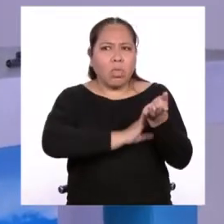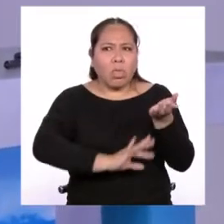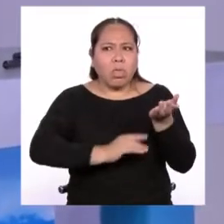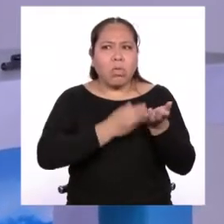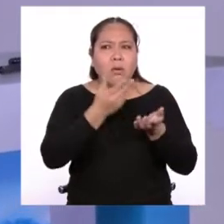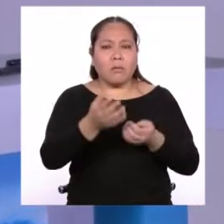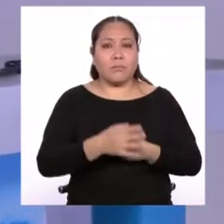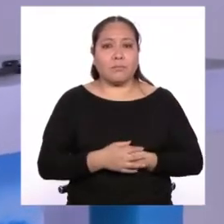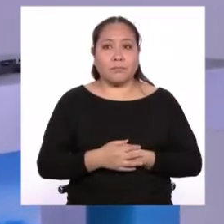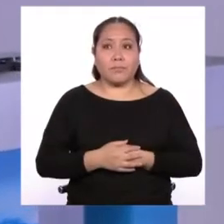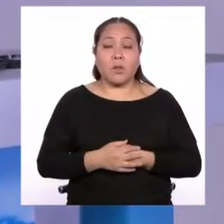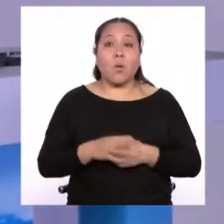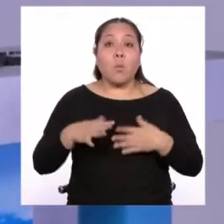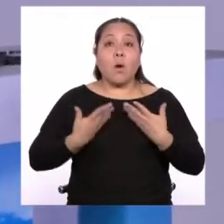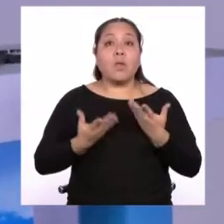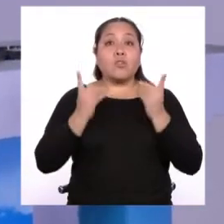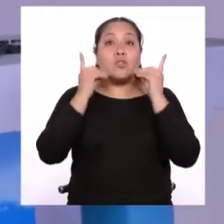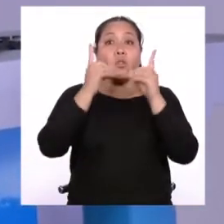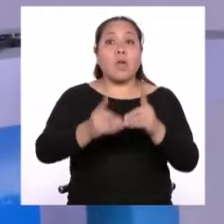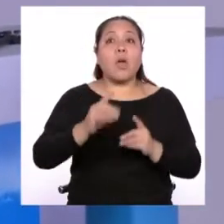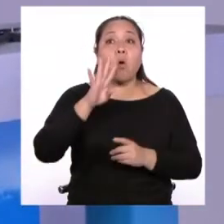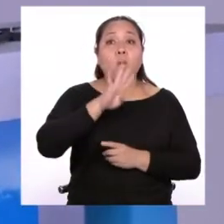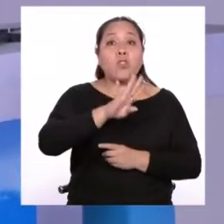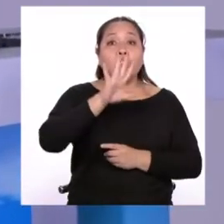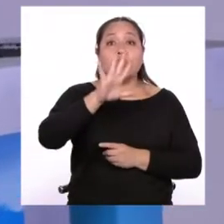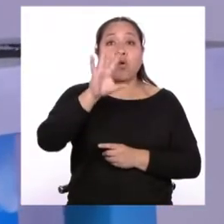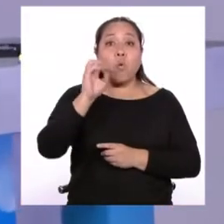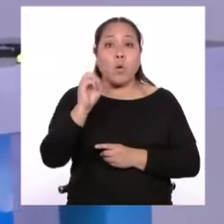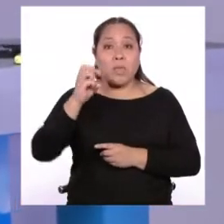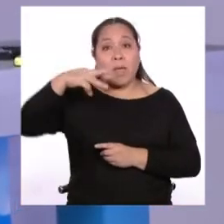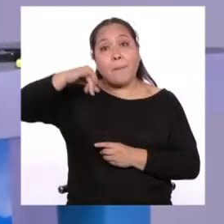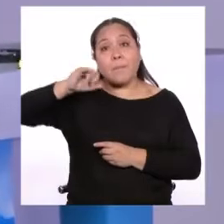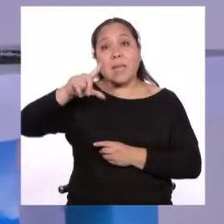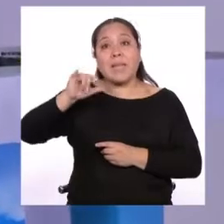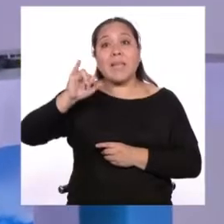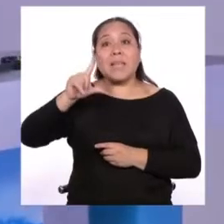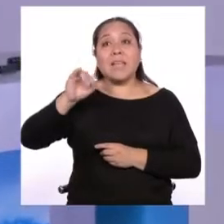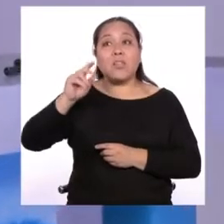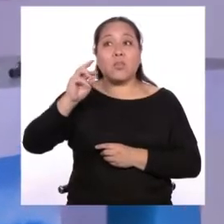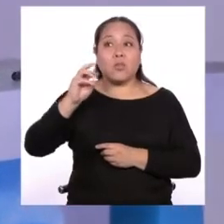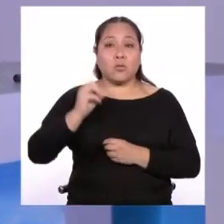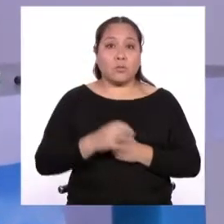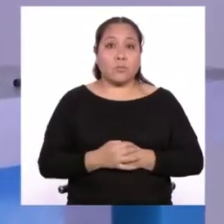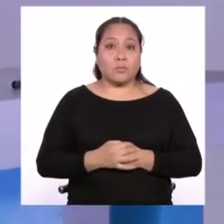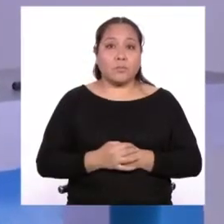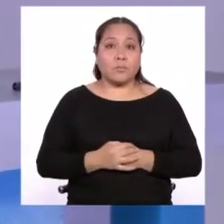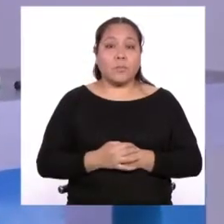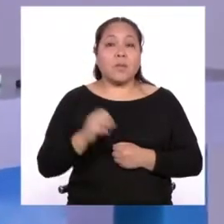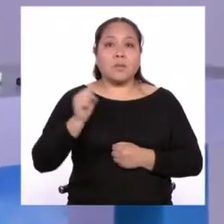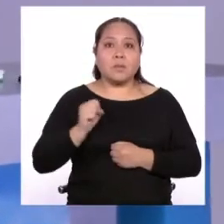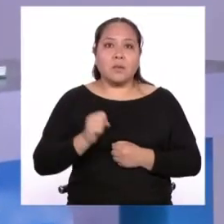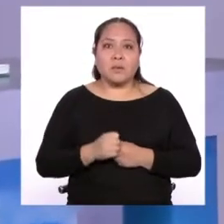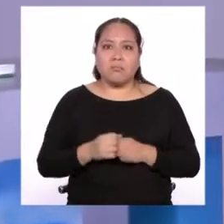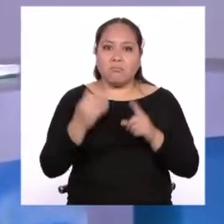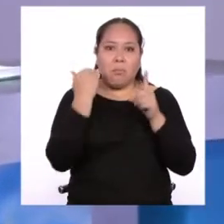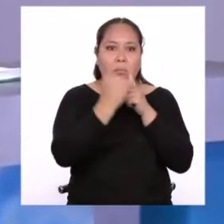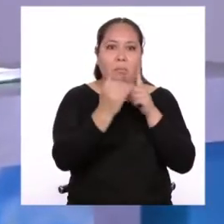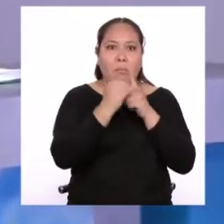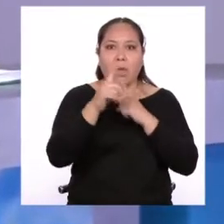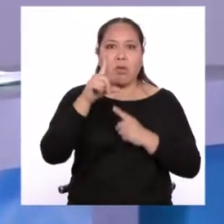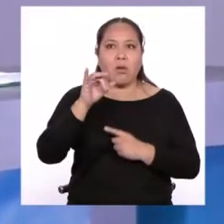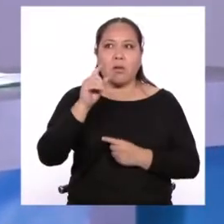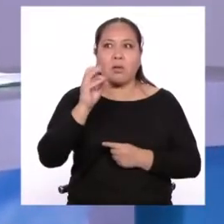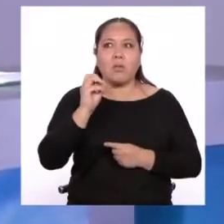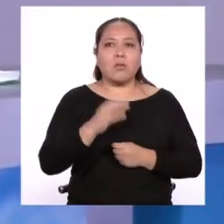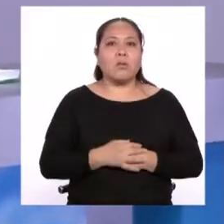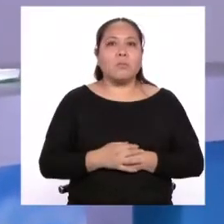puede donar 450 mililitros de sangre. ¡Wow! Es casi medio litro, es